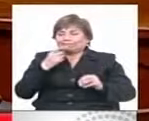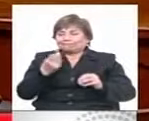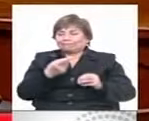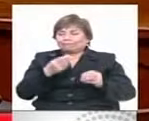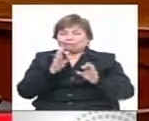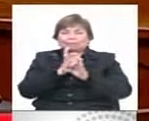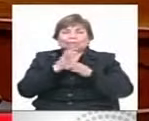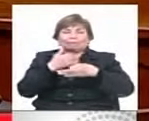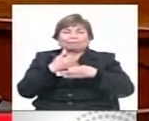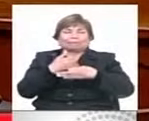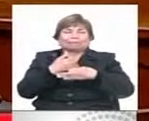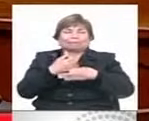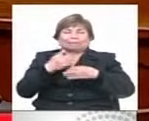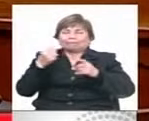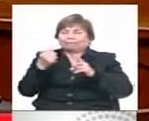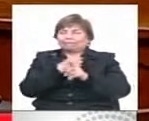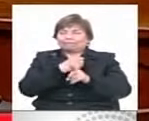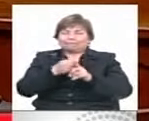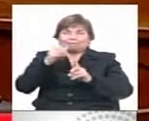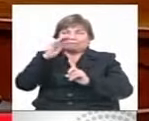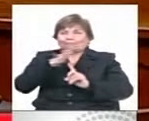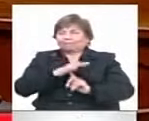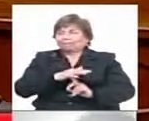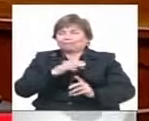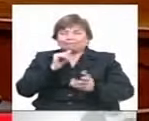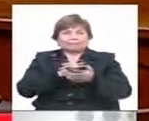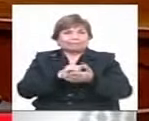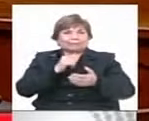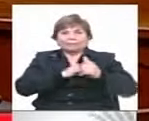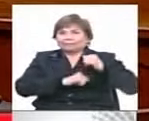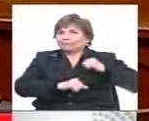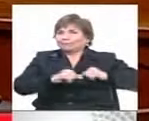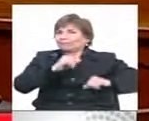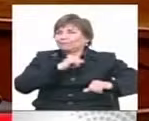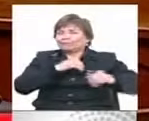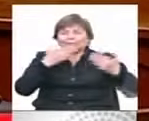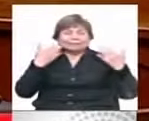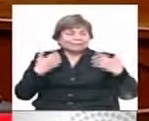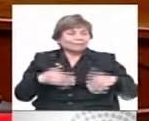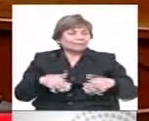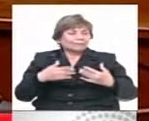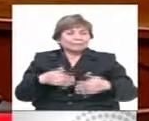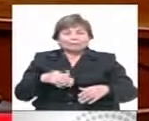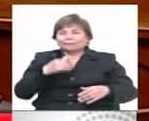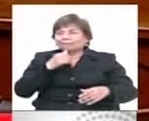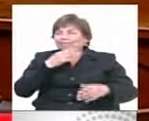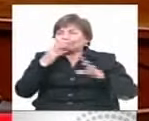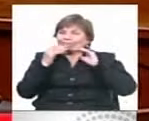formas de violencia que enfrentamos y padecemos a diario. Por ello,